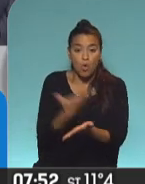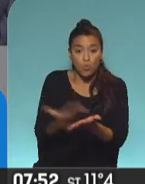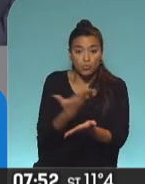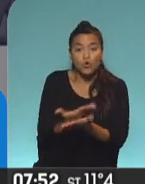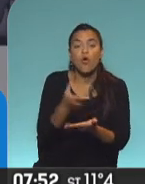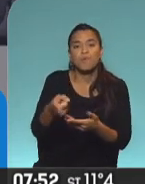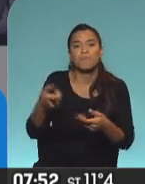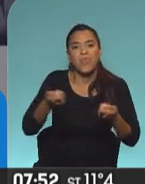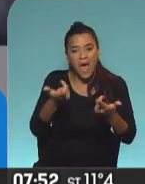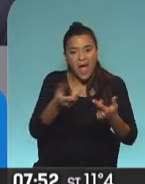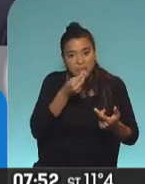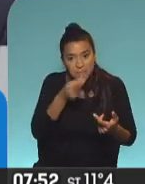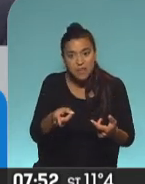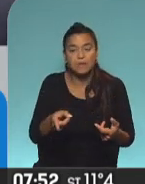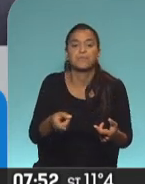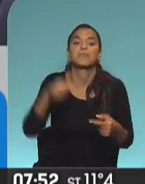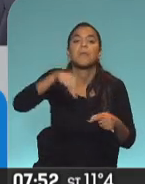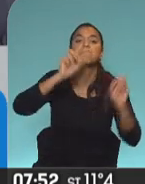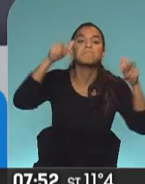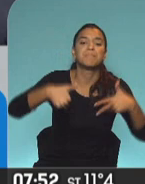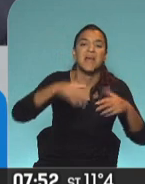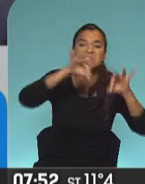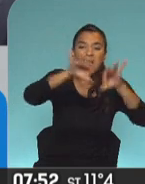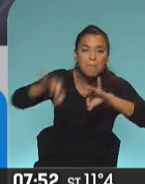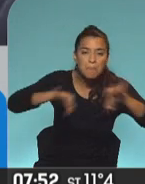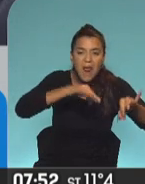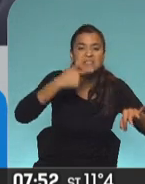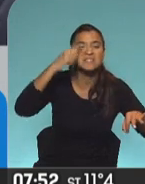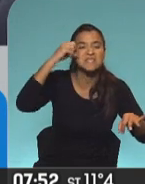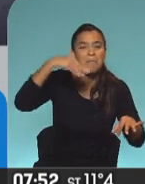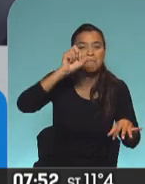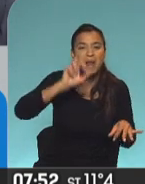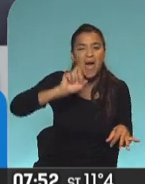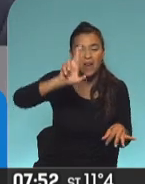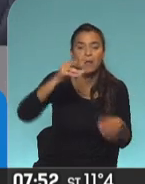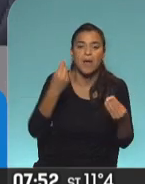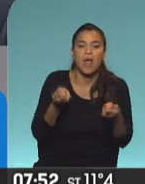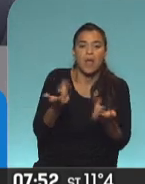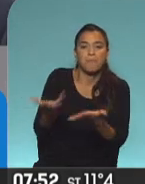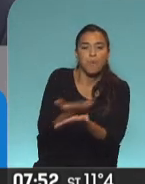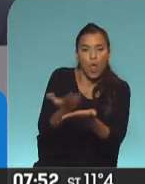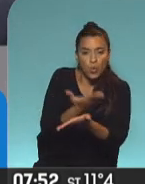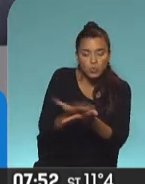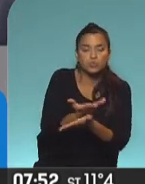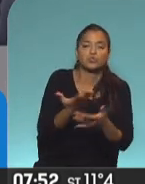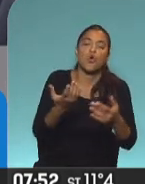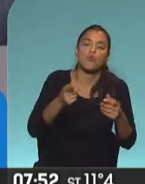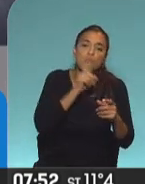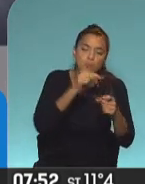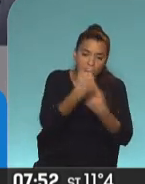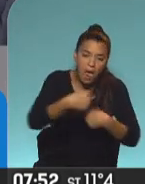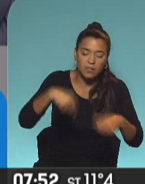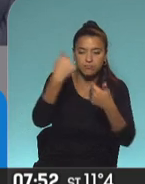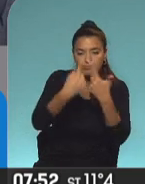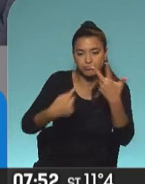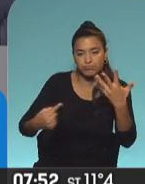producen alimentos. Pusimos en marcha el plan Sembrar para apoyar a todos los que producen alimentos en la agricultura familiar, en las huertas, en distintos lugares.